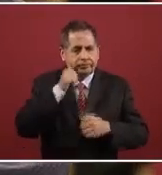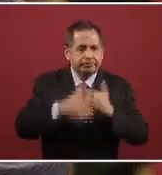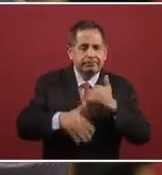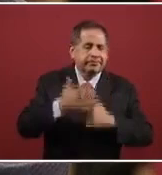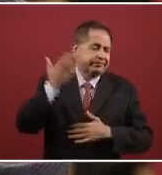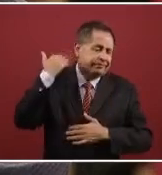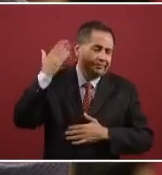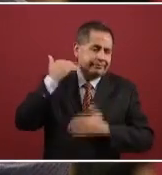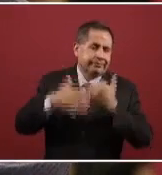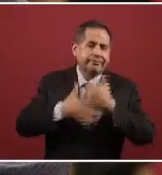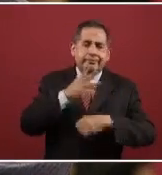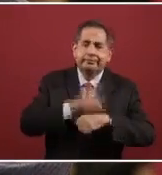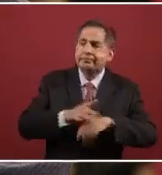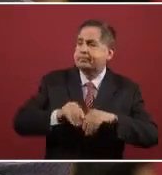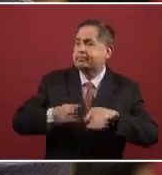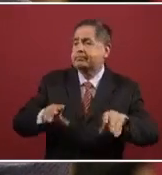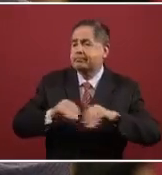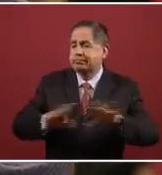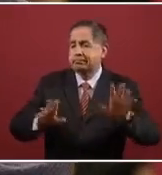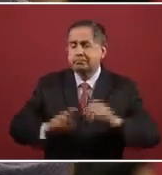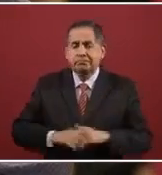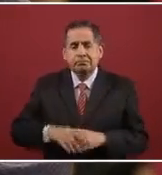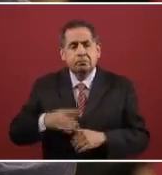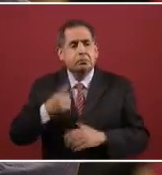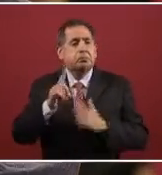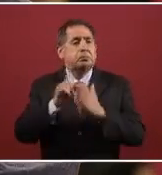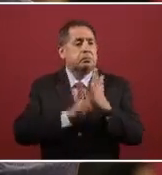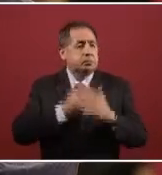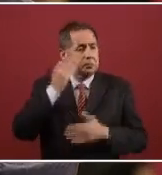días, cada mes.